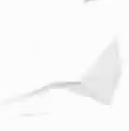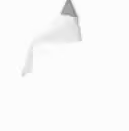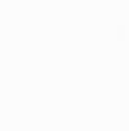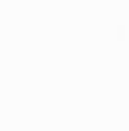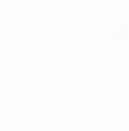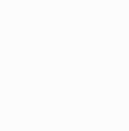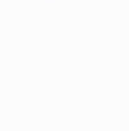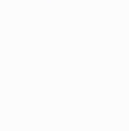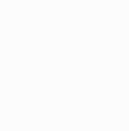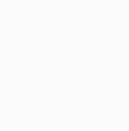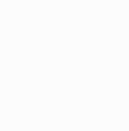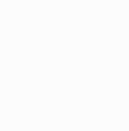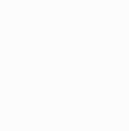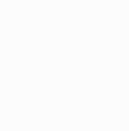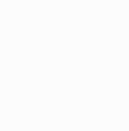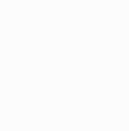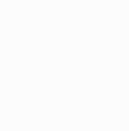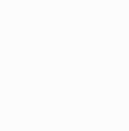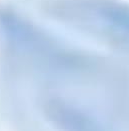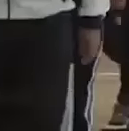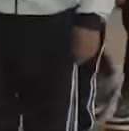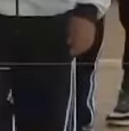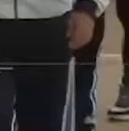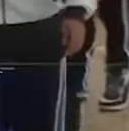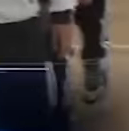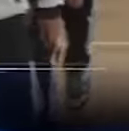Noticiero Ciudadano.